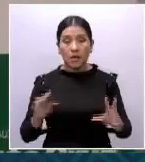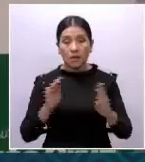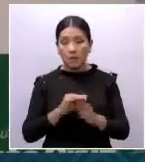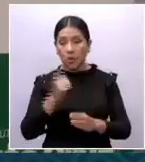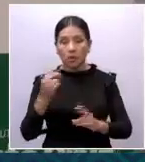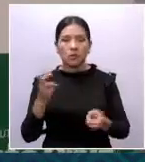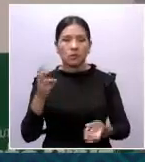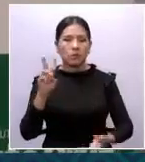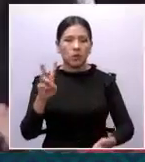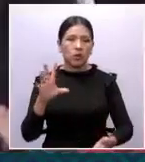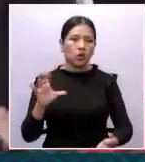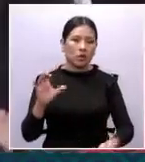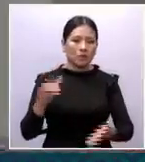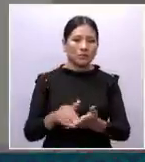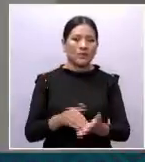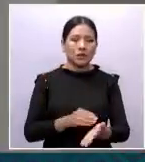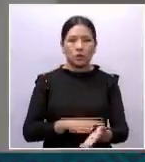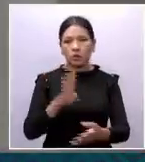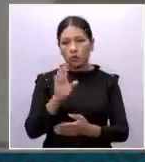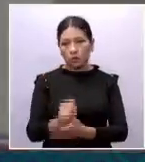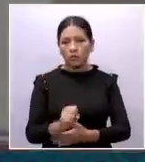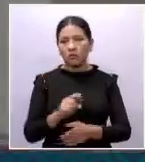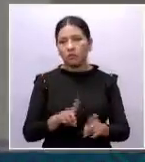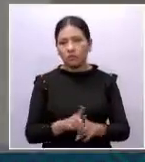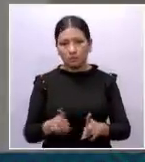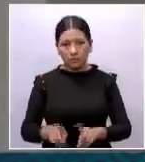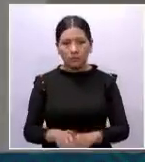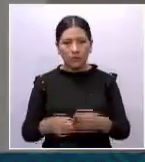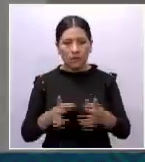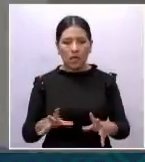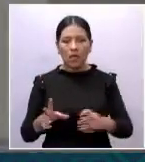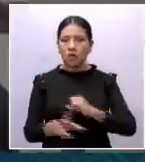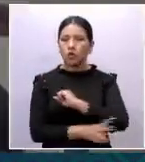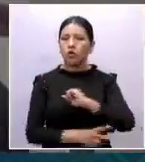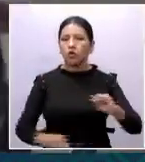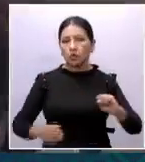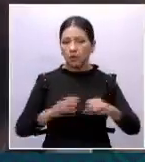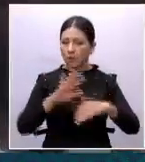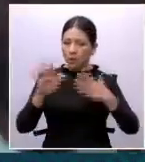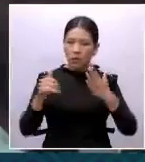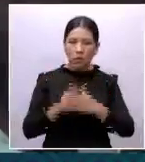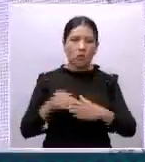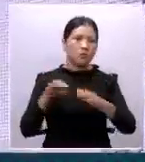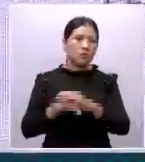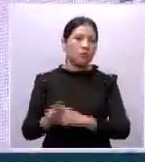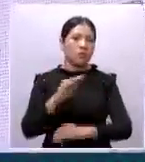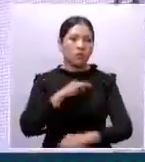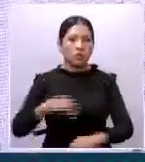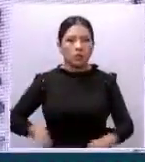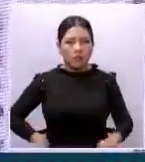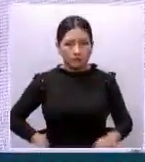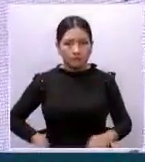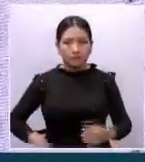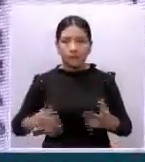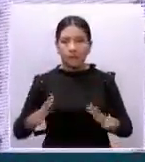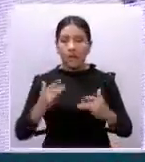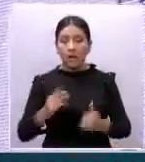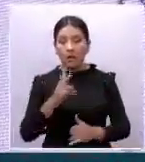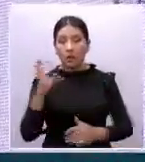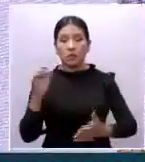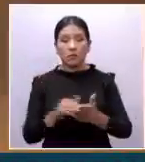200 millones de bolivianos que se tienen, que habrían sido robados a las arcas municipales, los cuales se